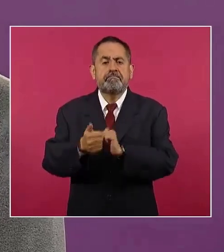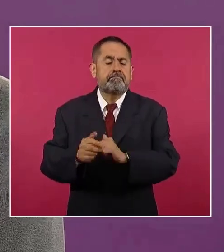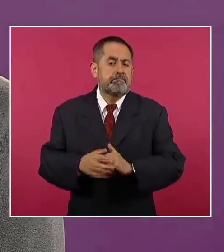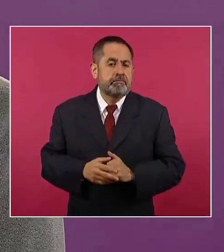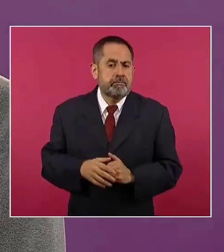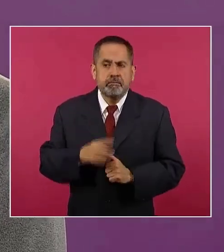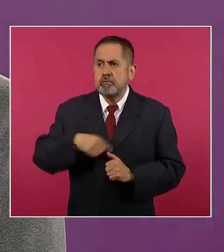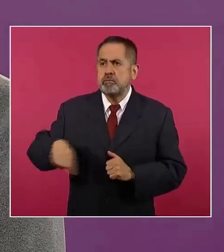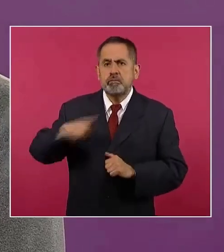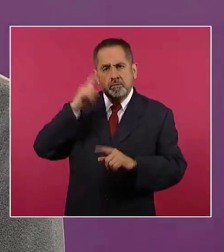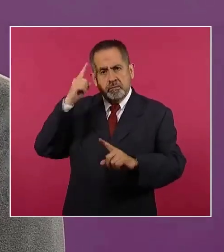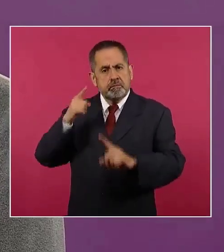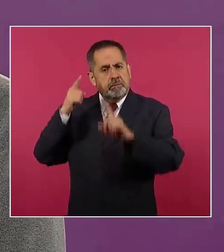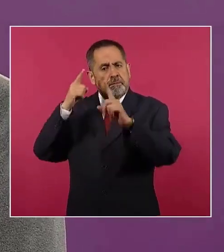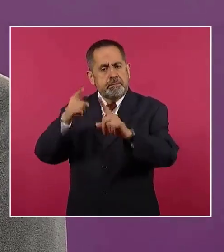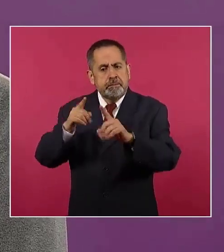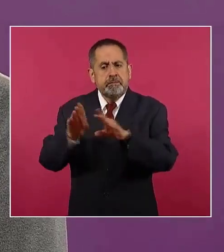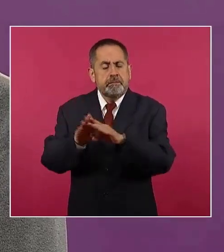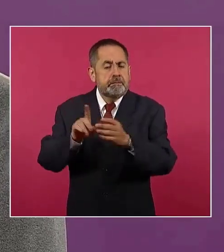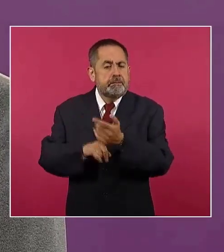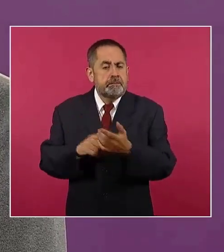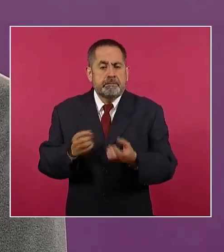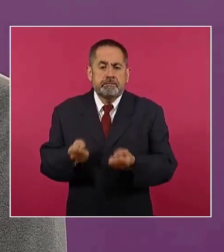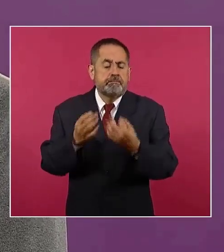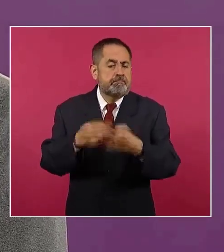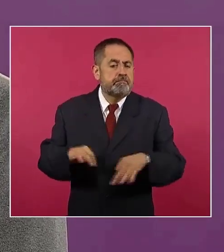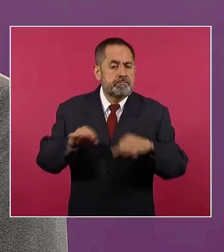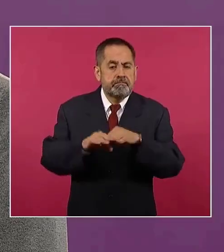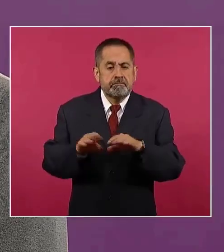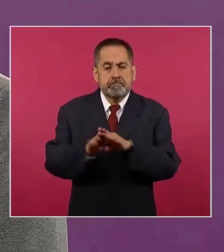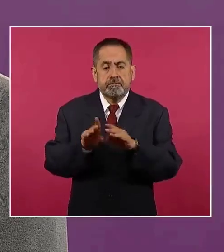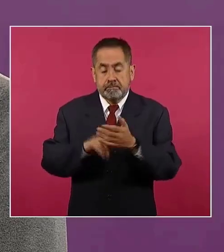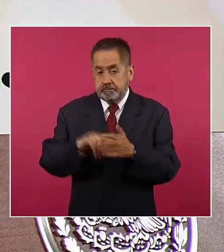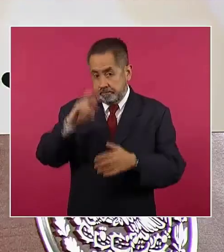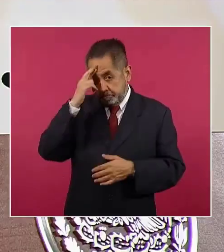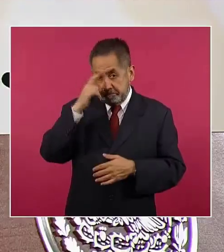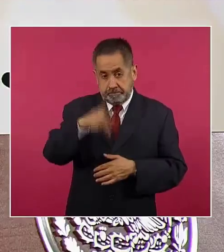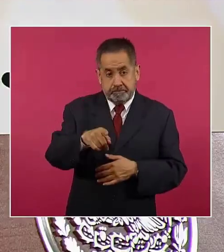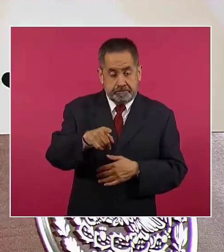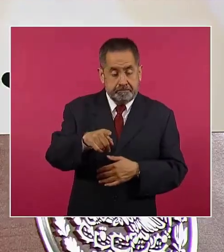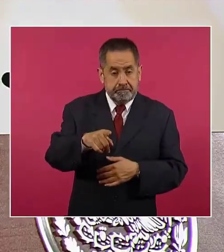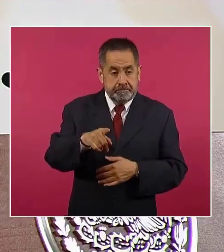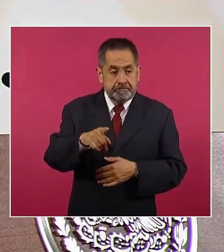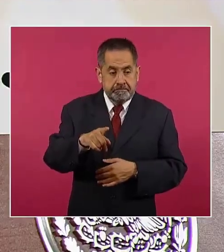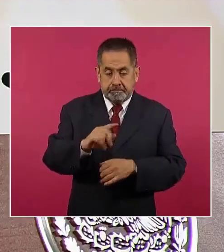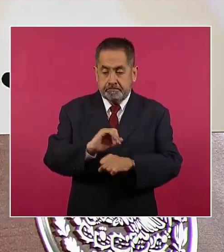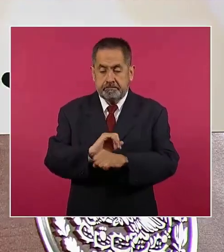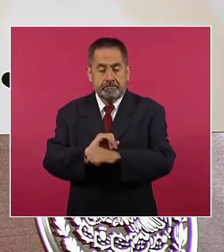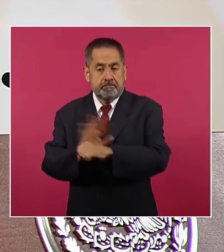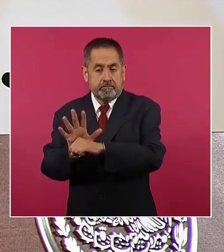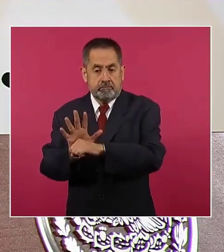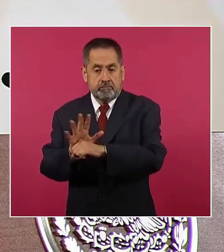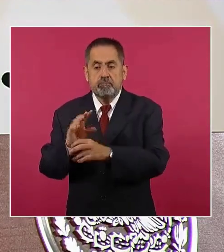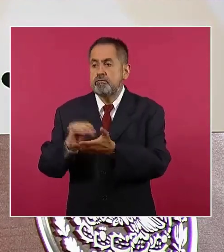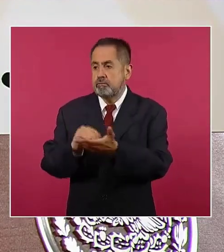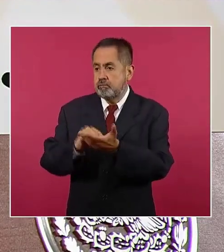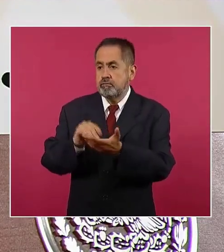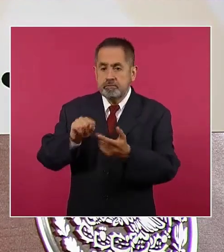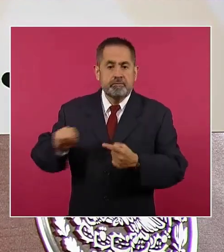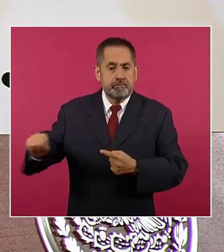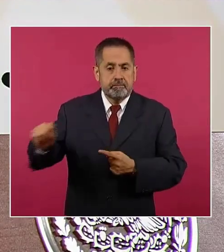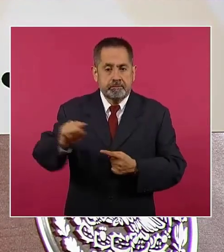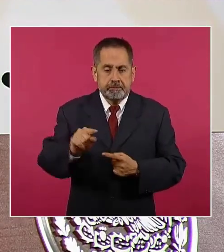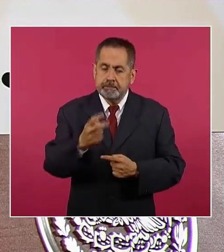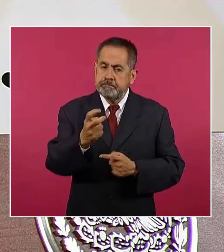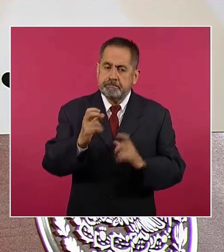teniendo cuidado y cuidándonos todos, porque recordemos que todavía el COVID no deja de estar presente, por lo tanto seguiremos con